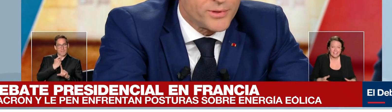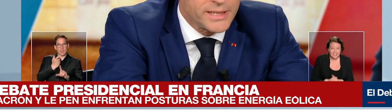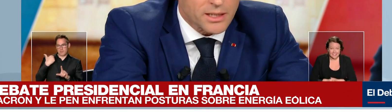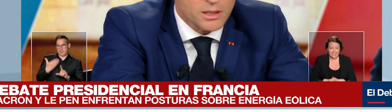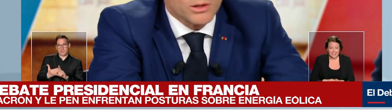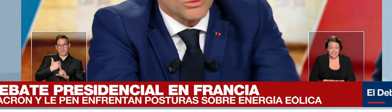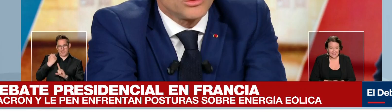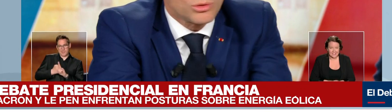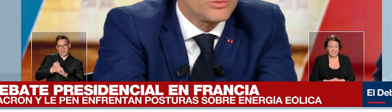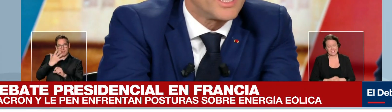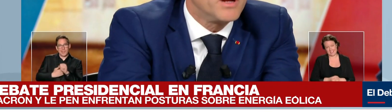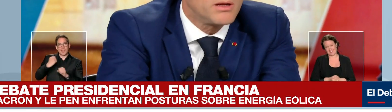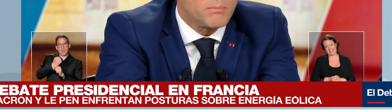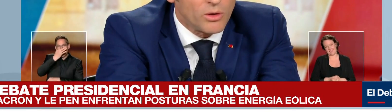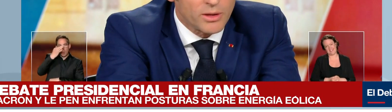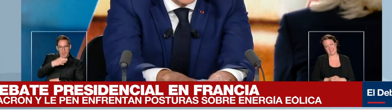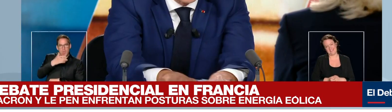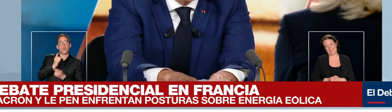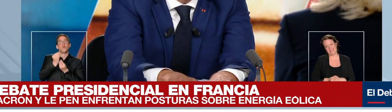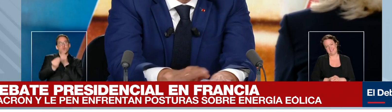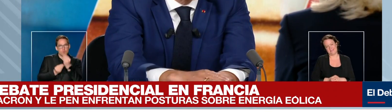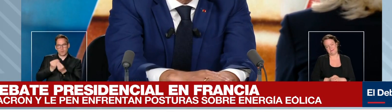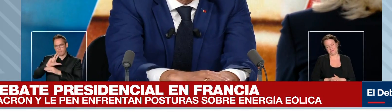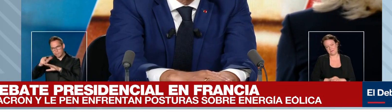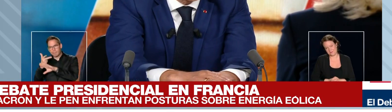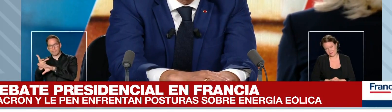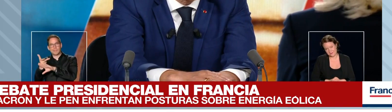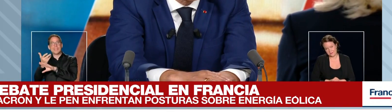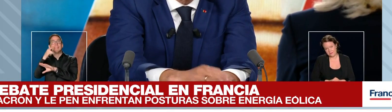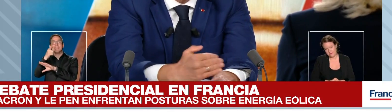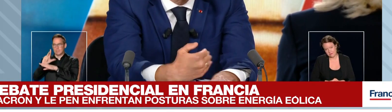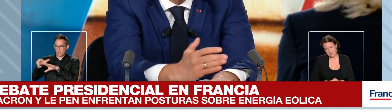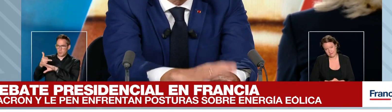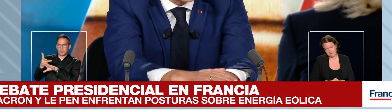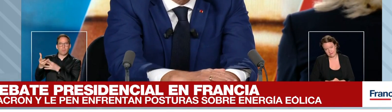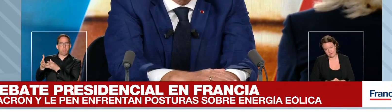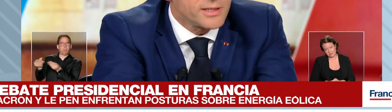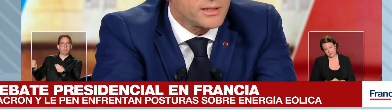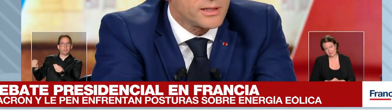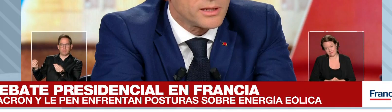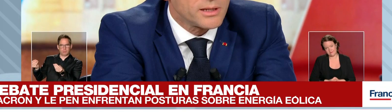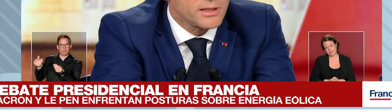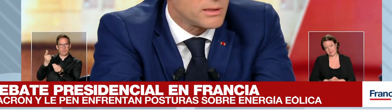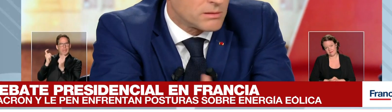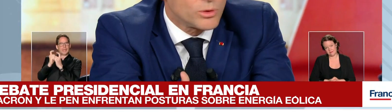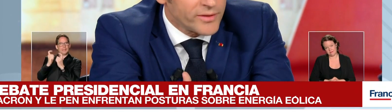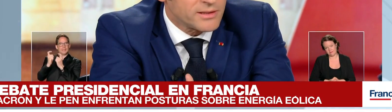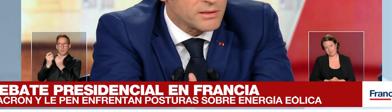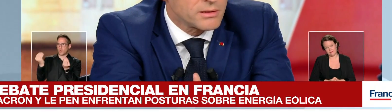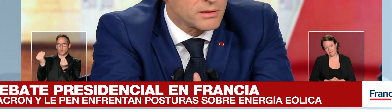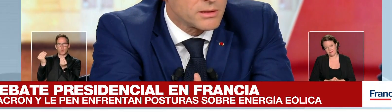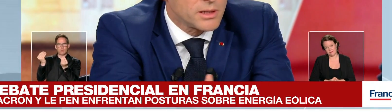se necesita energía nuclear o energía renovable. Si usted detiene el renovable, vamos a producir menos